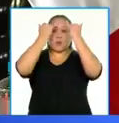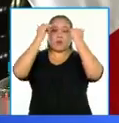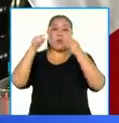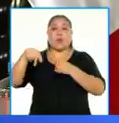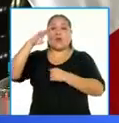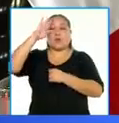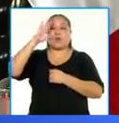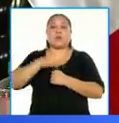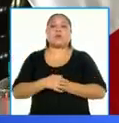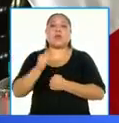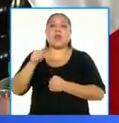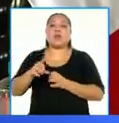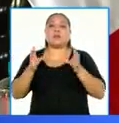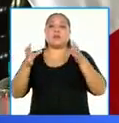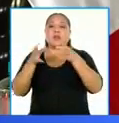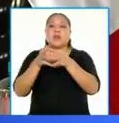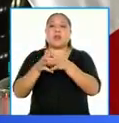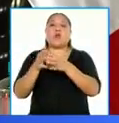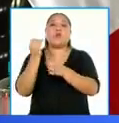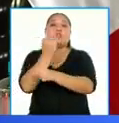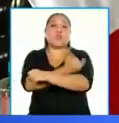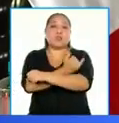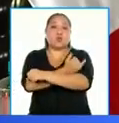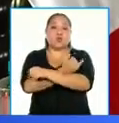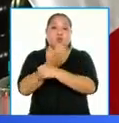policía, es nuestra institucionalidad.